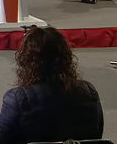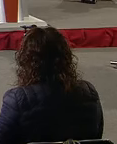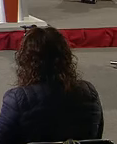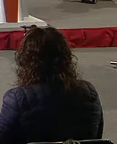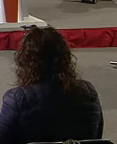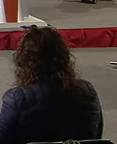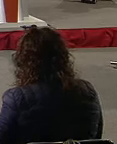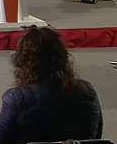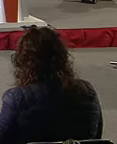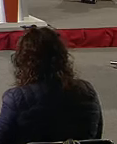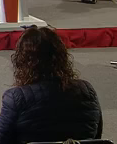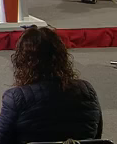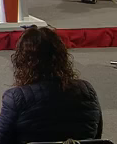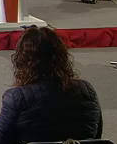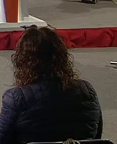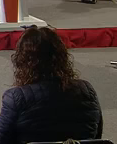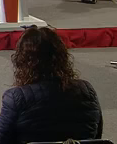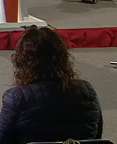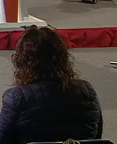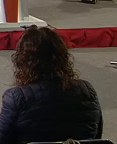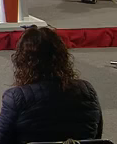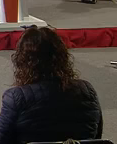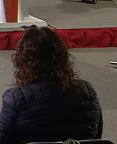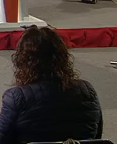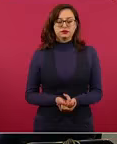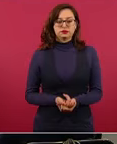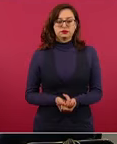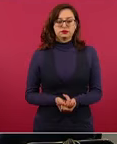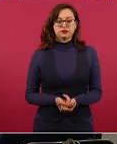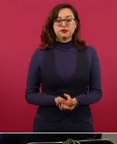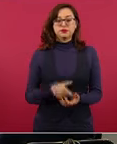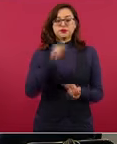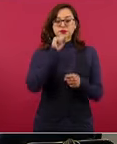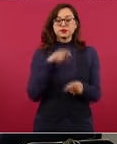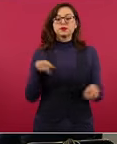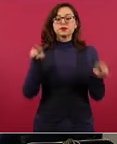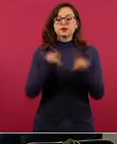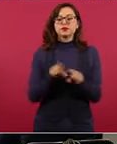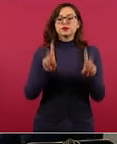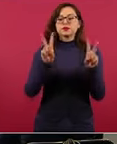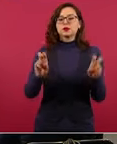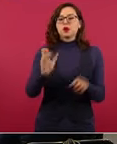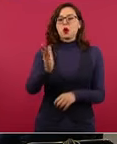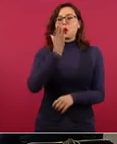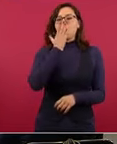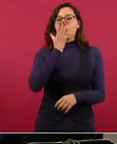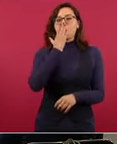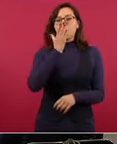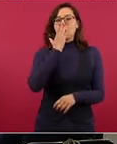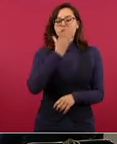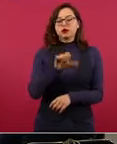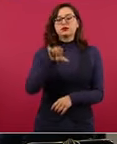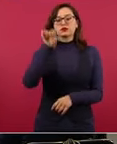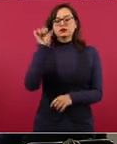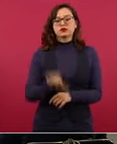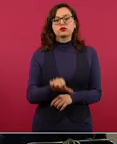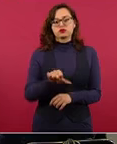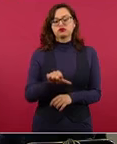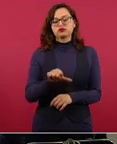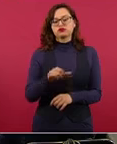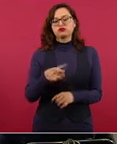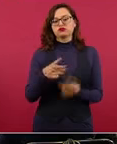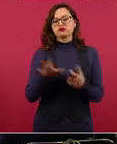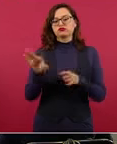finalmente también en el caso de sonora siendo pueden pasar la siguiente el día de hoy salieron un equipo de 92